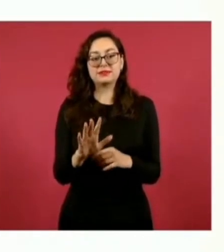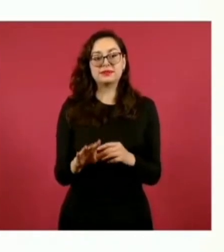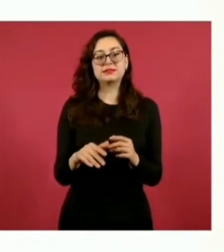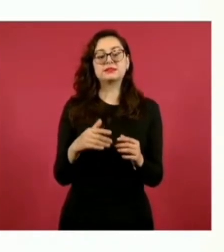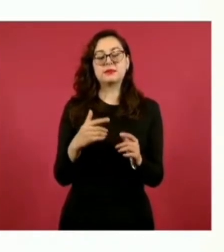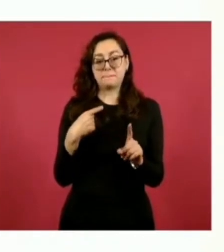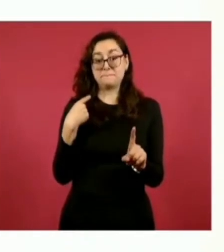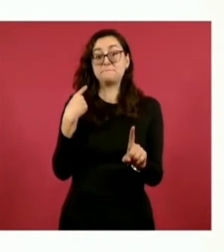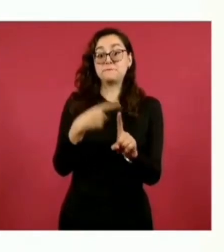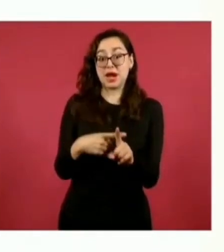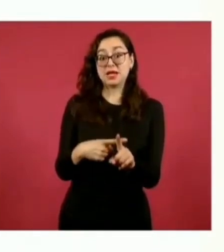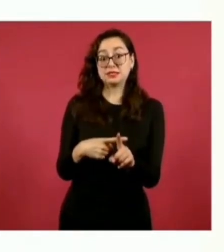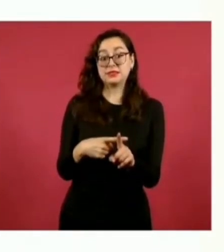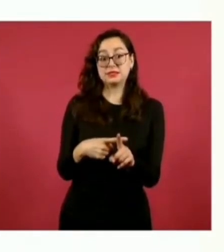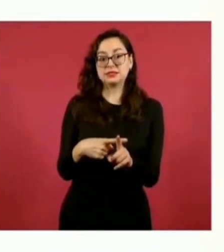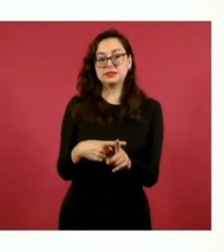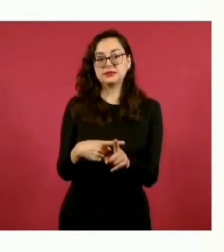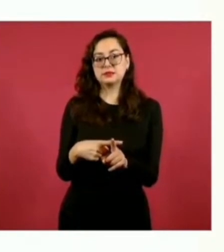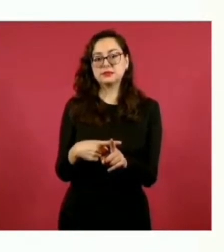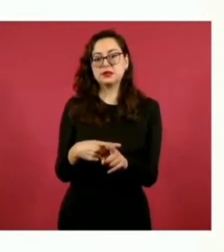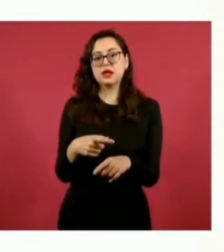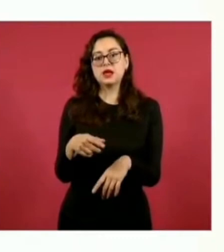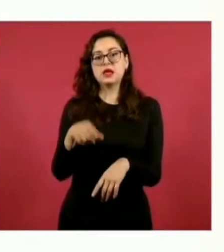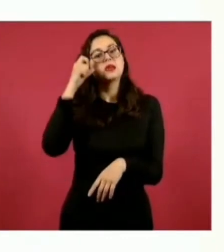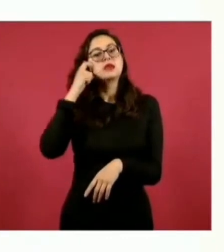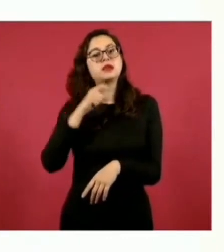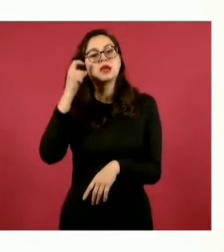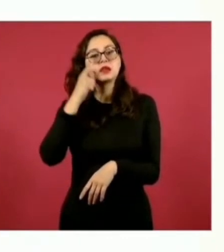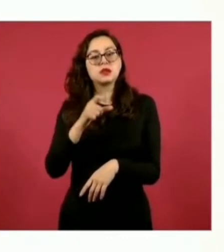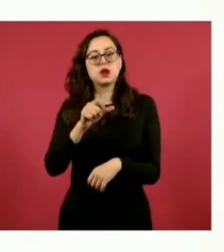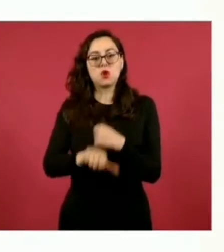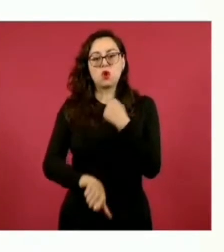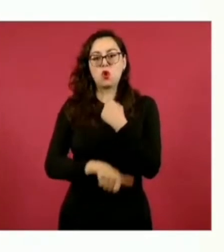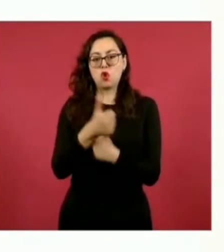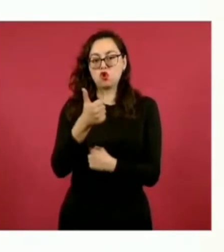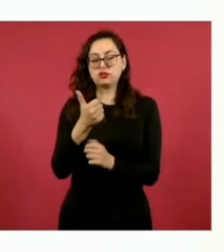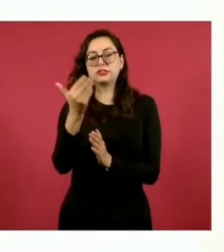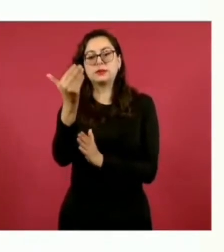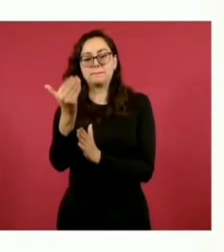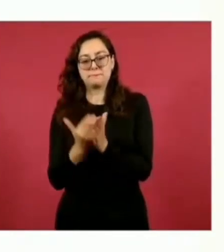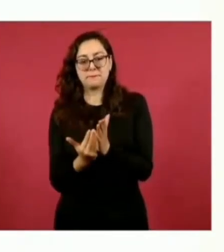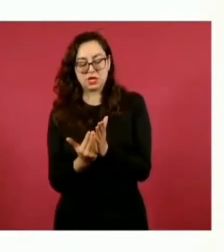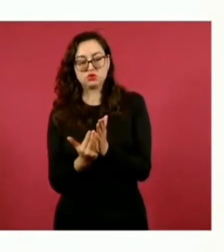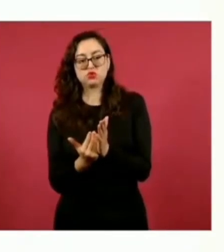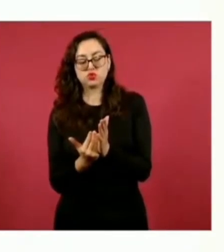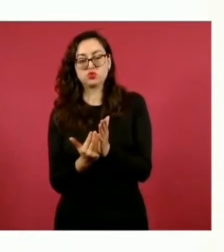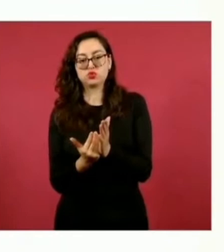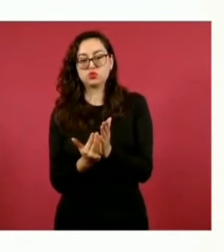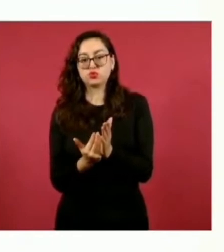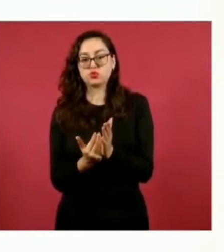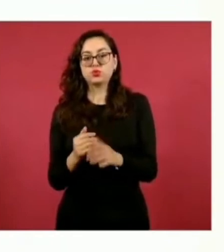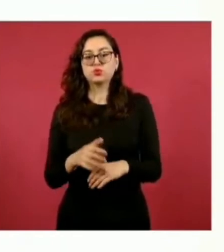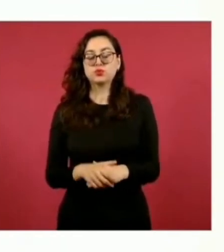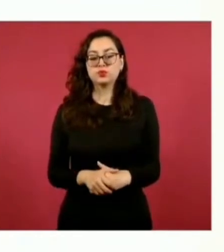adelante y en Guerrero 11 menos en comparación con junio